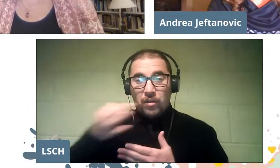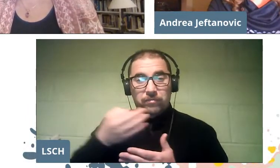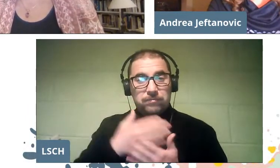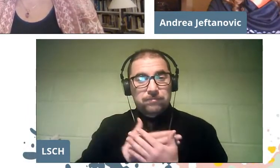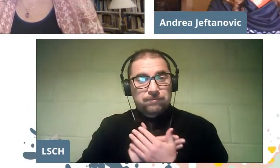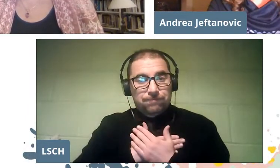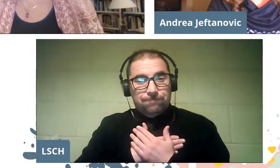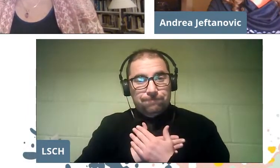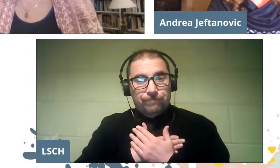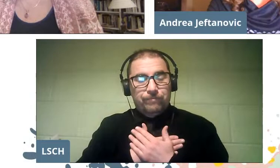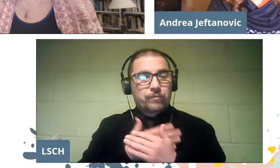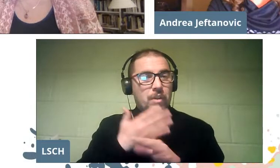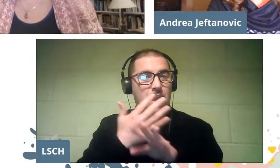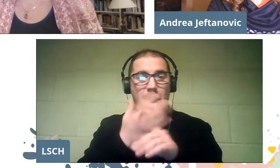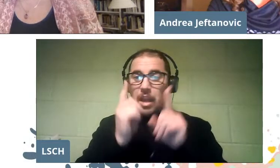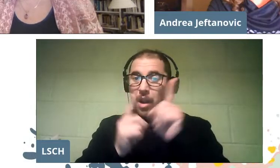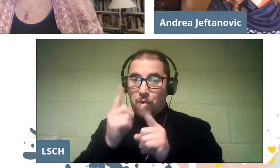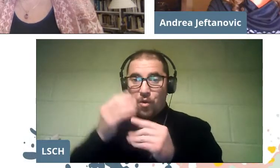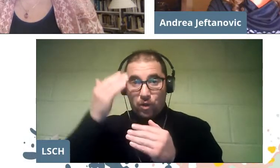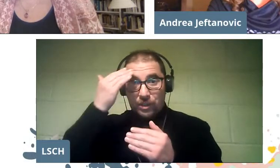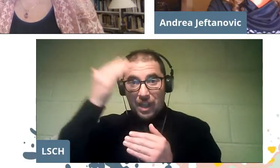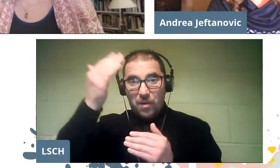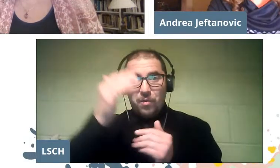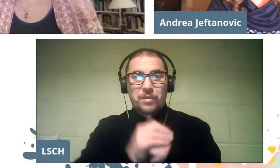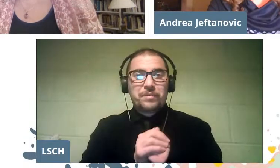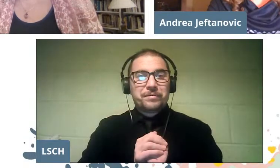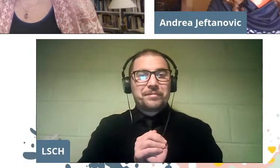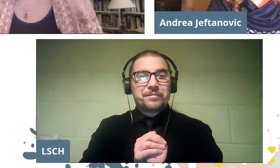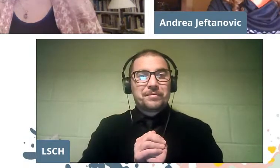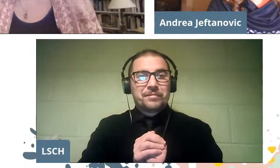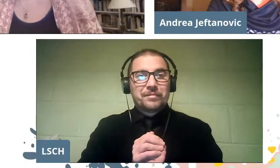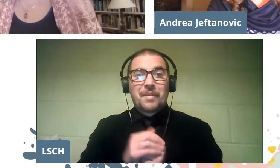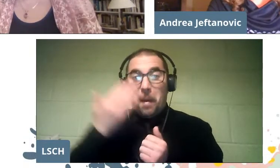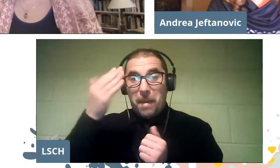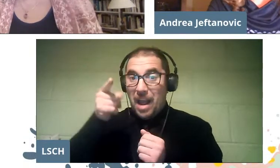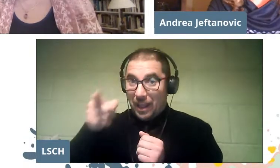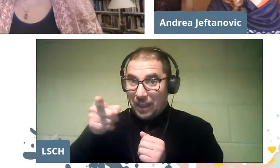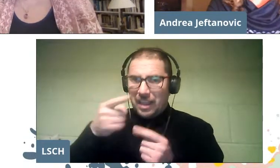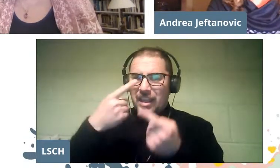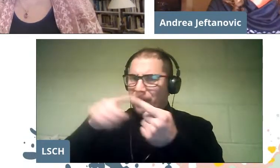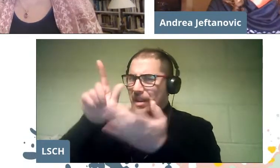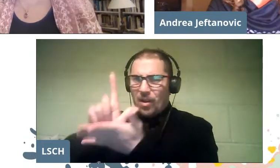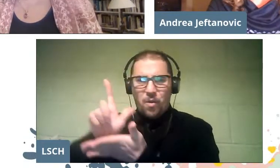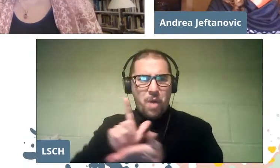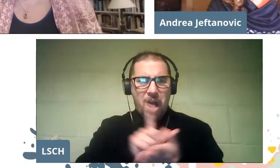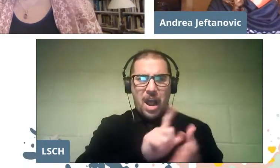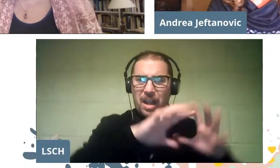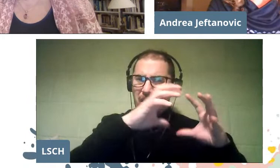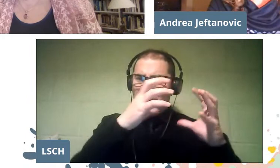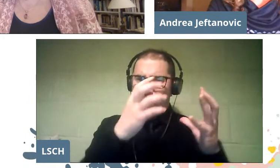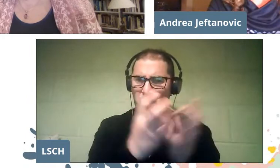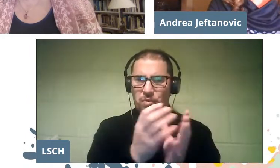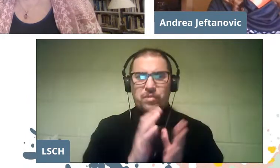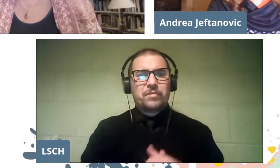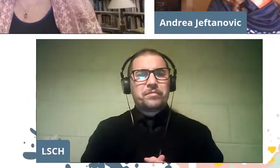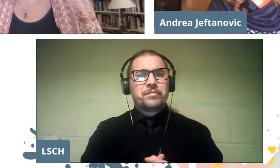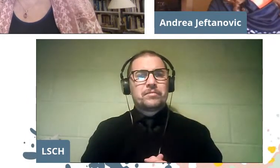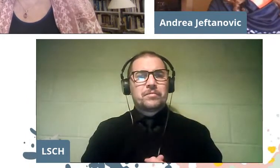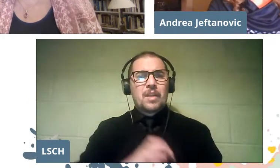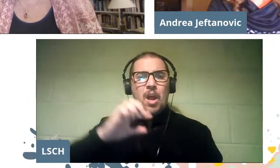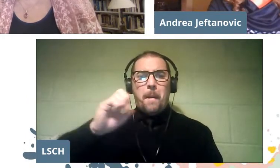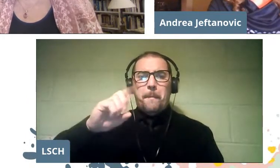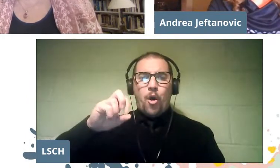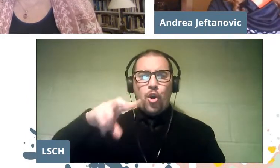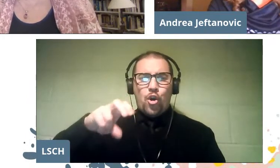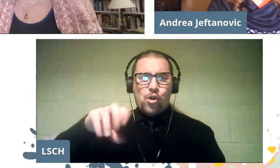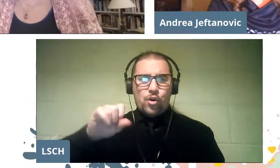Mira, tenemos algunos saludos para ti de varias partes del mundo, como te dijimos, de Polonia,